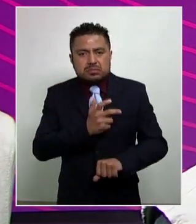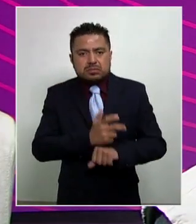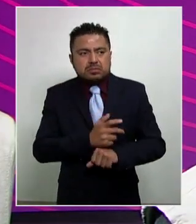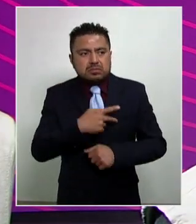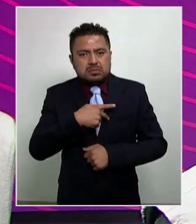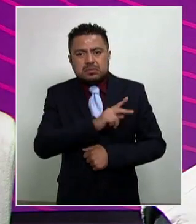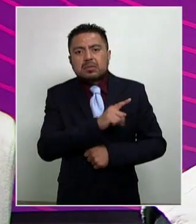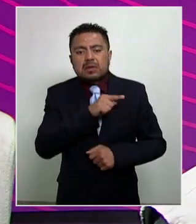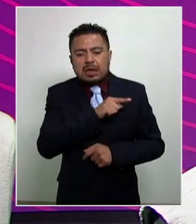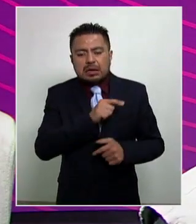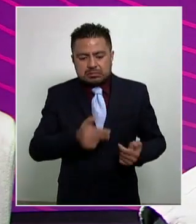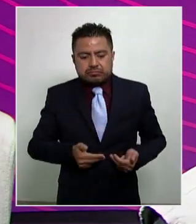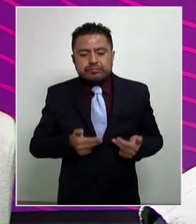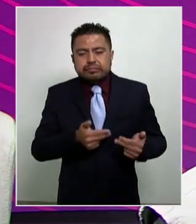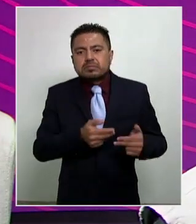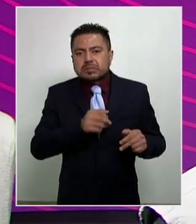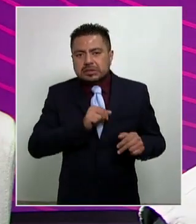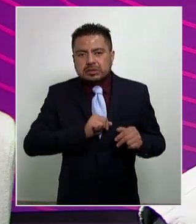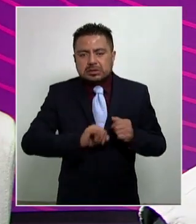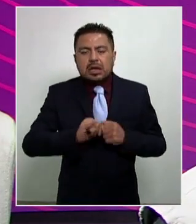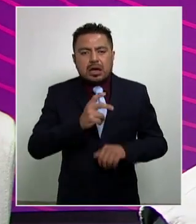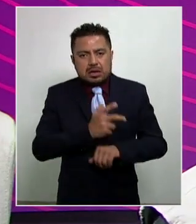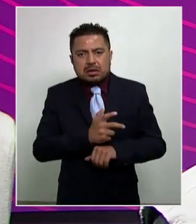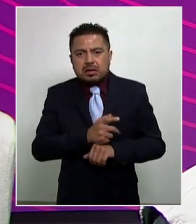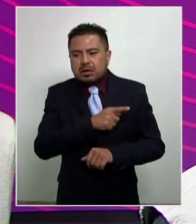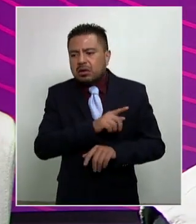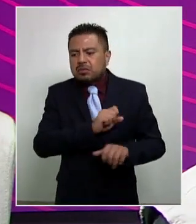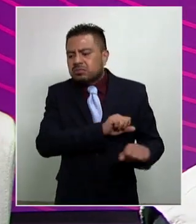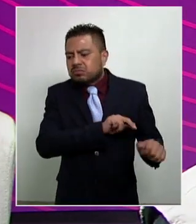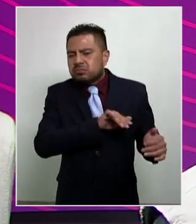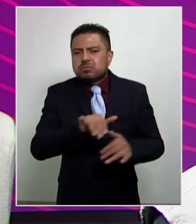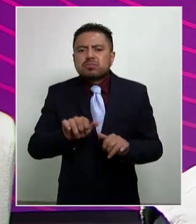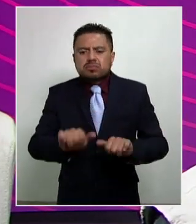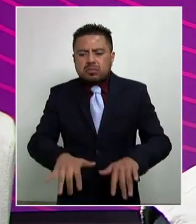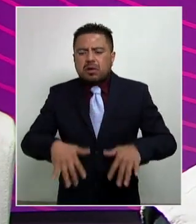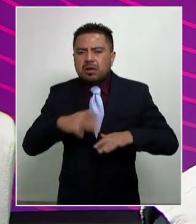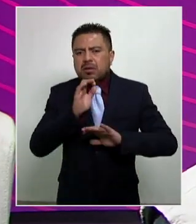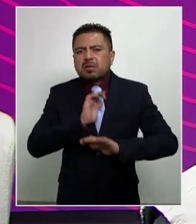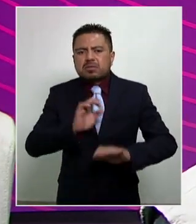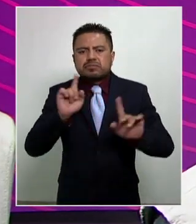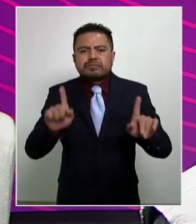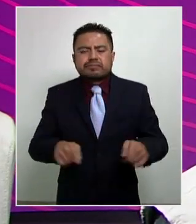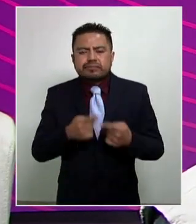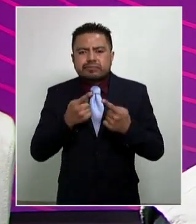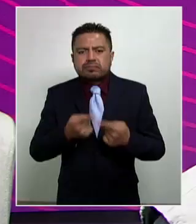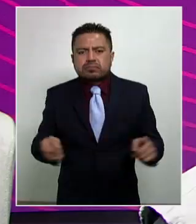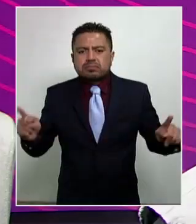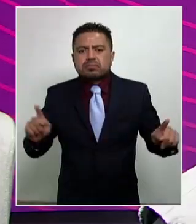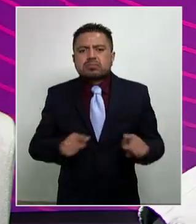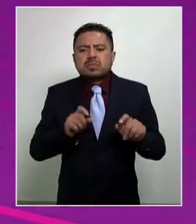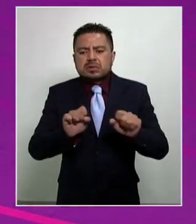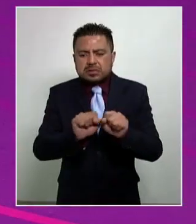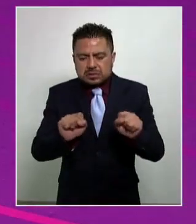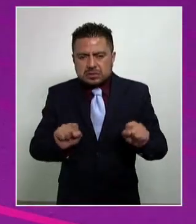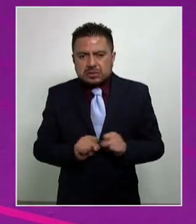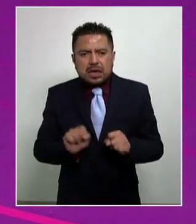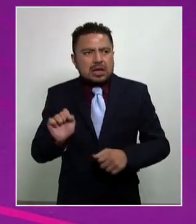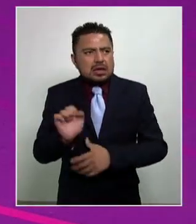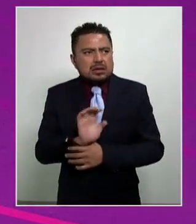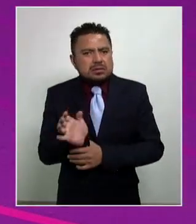afro de Estados Unidos. Vino a dar un concierto en una sala de